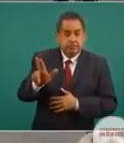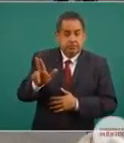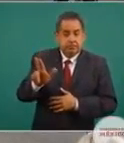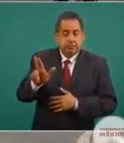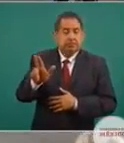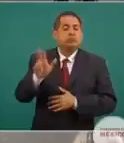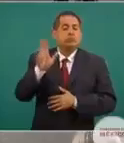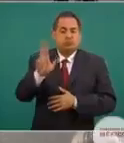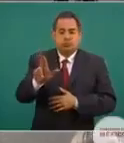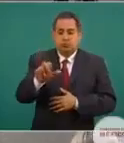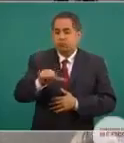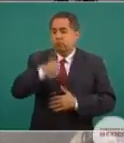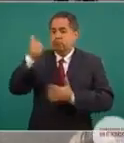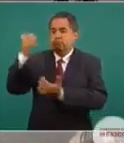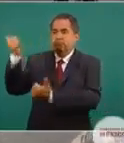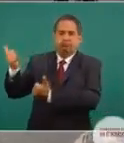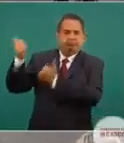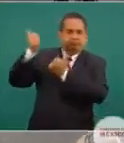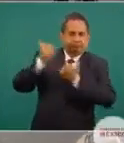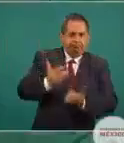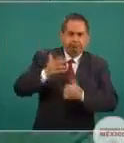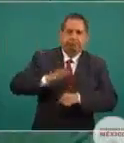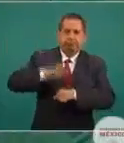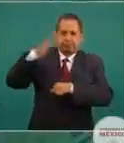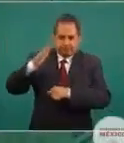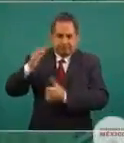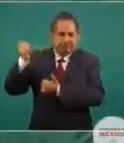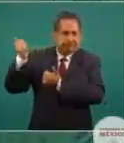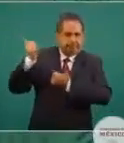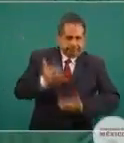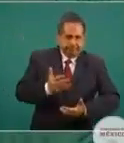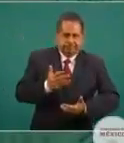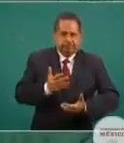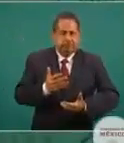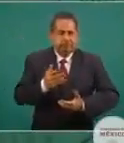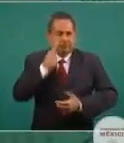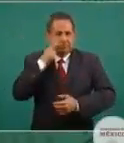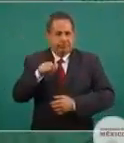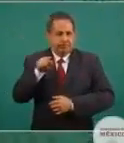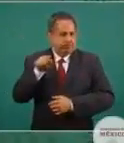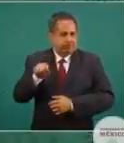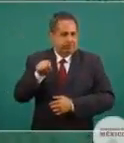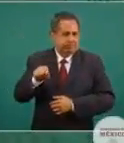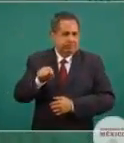ya se tiene otro envío de la